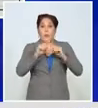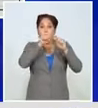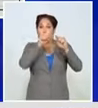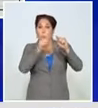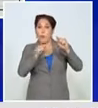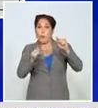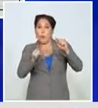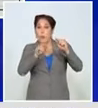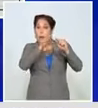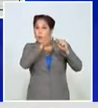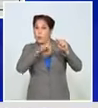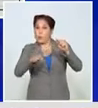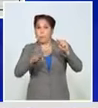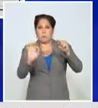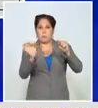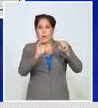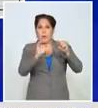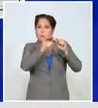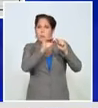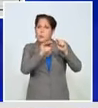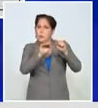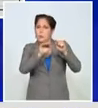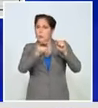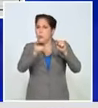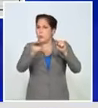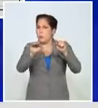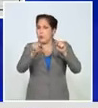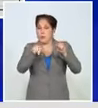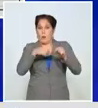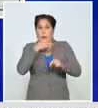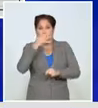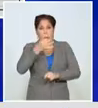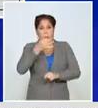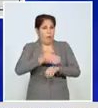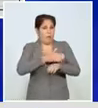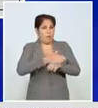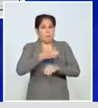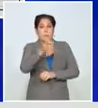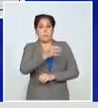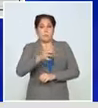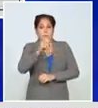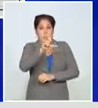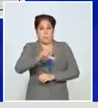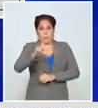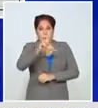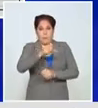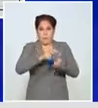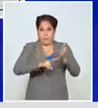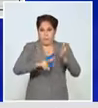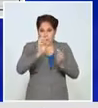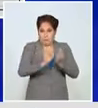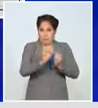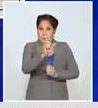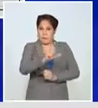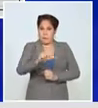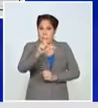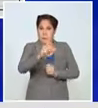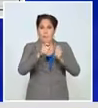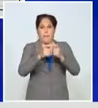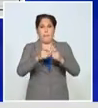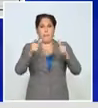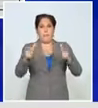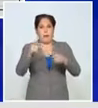se consolide. Y como lo dijimos en su momento, el municipio Camagüey, con la mayor tasa dentro de